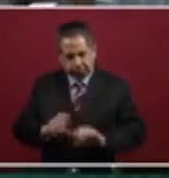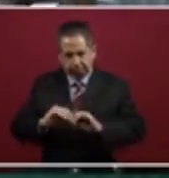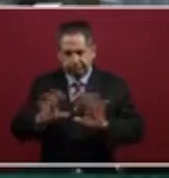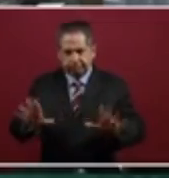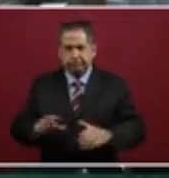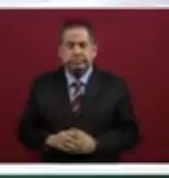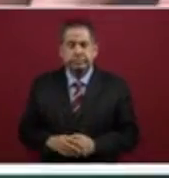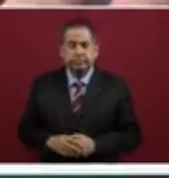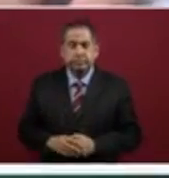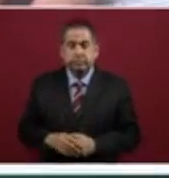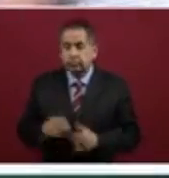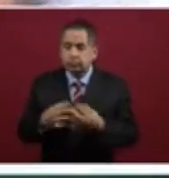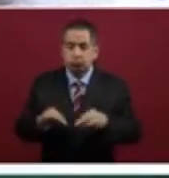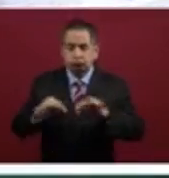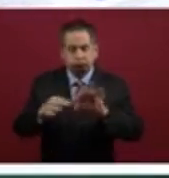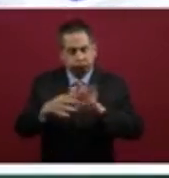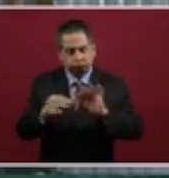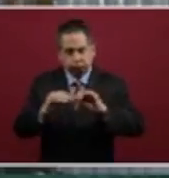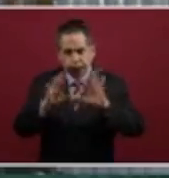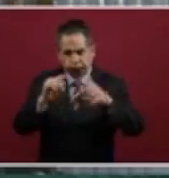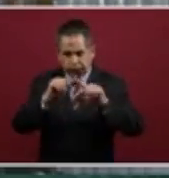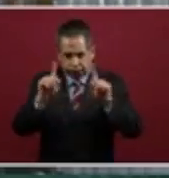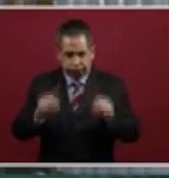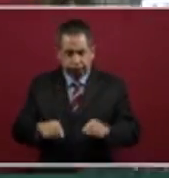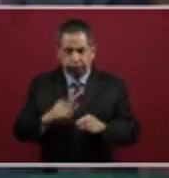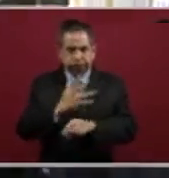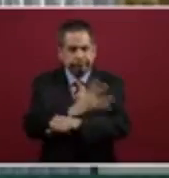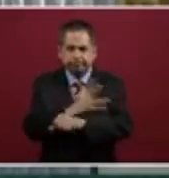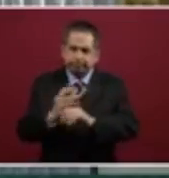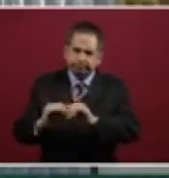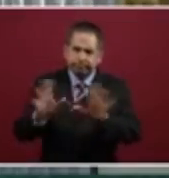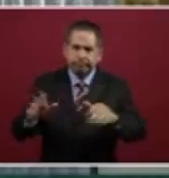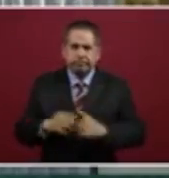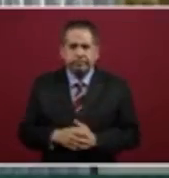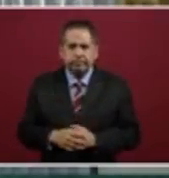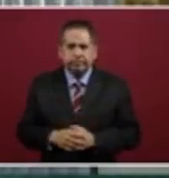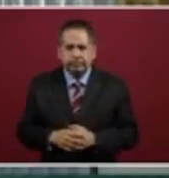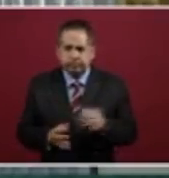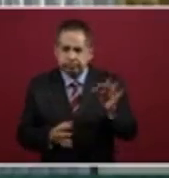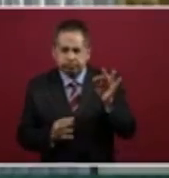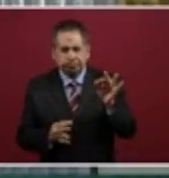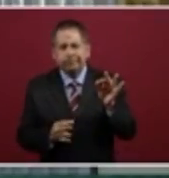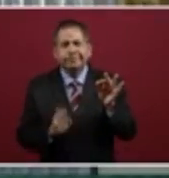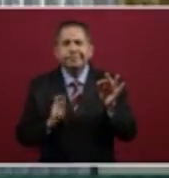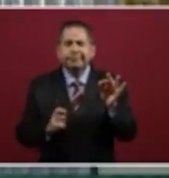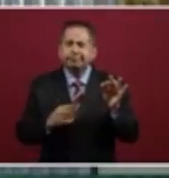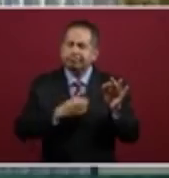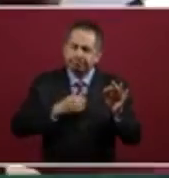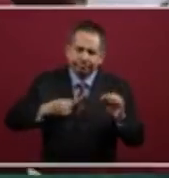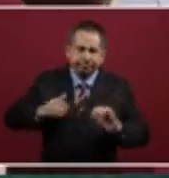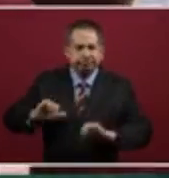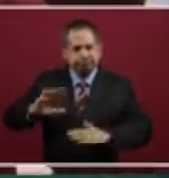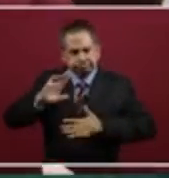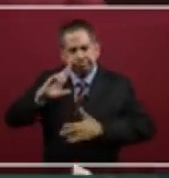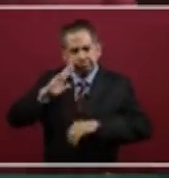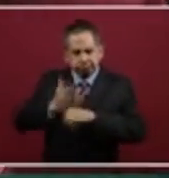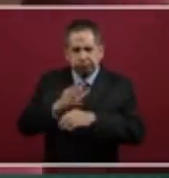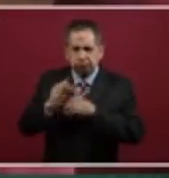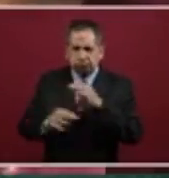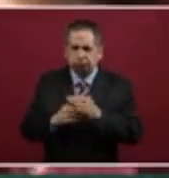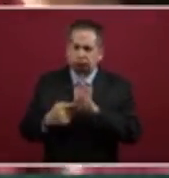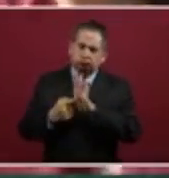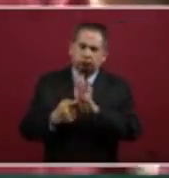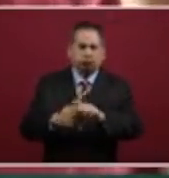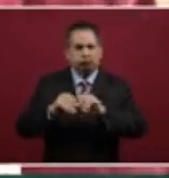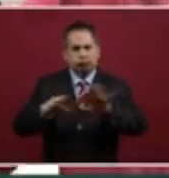tu declaración, esto fomenta la transparencia y el combate a la corrupción. Más que documento, es el compromiso de hacerlo extensivo a todos